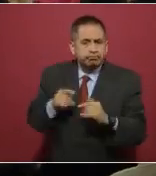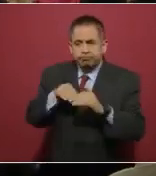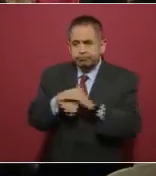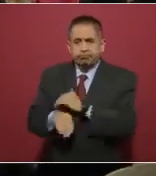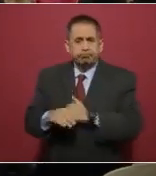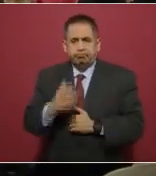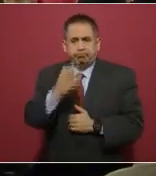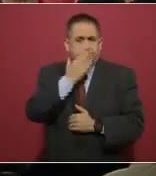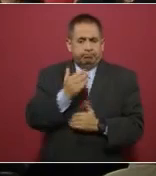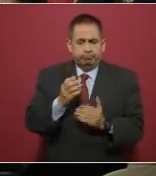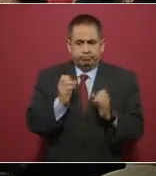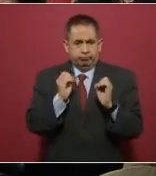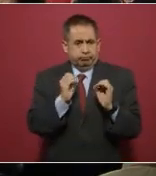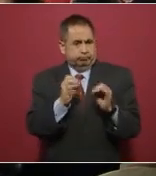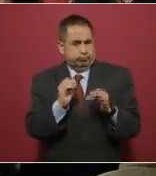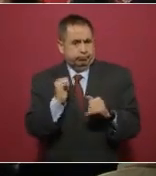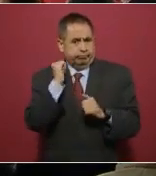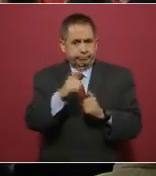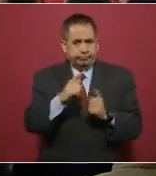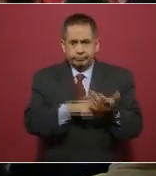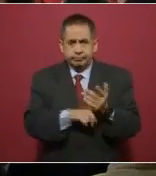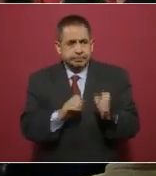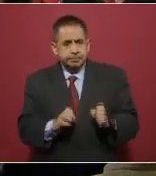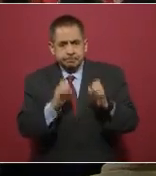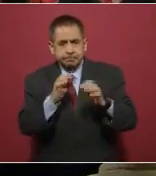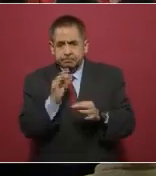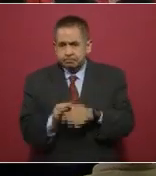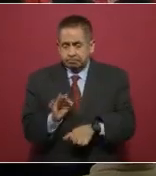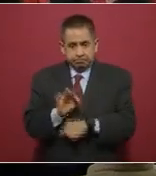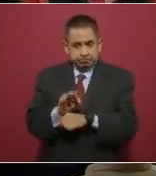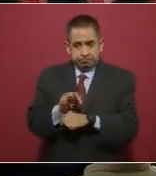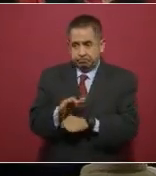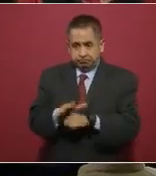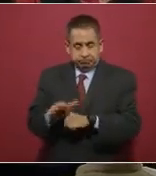No habían las condiciones